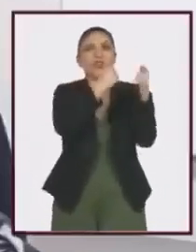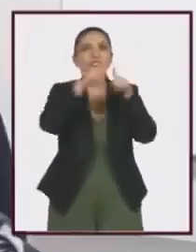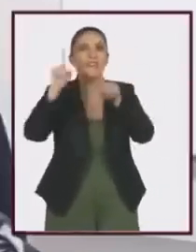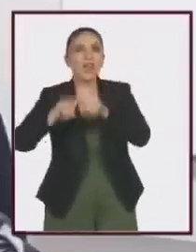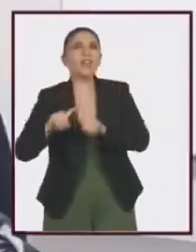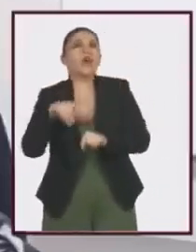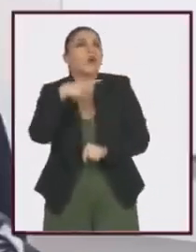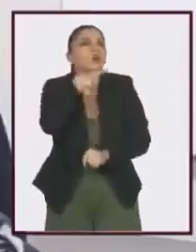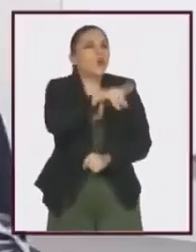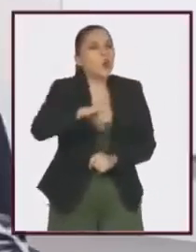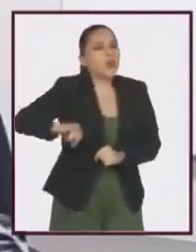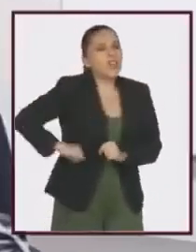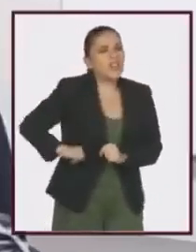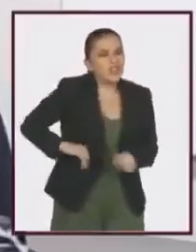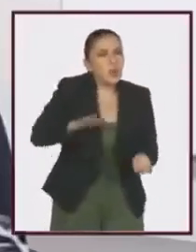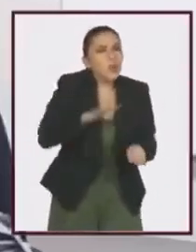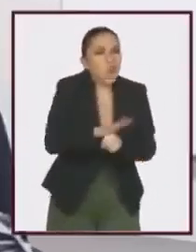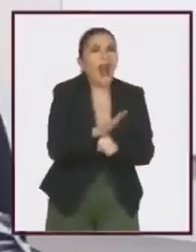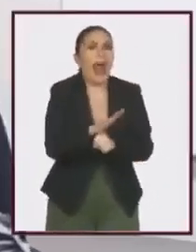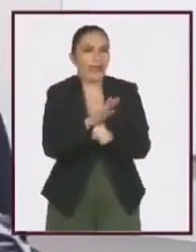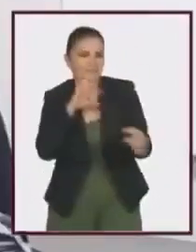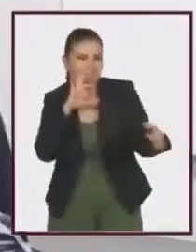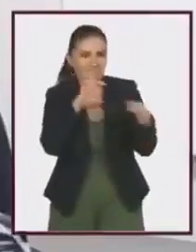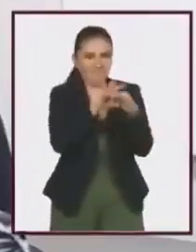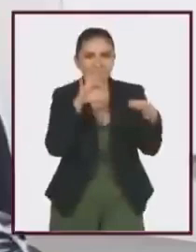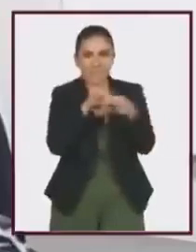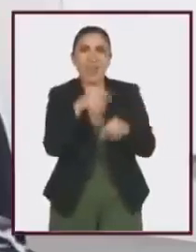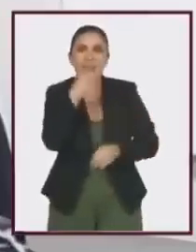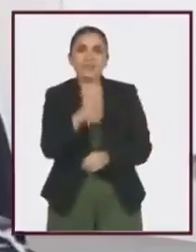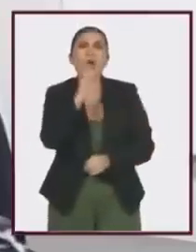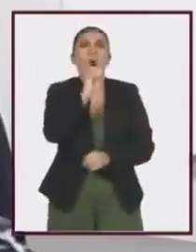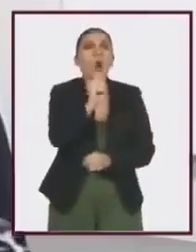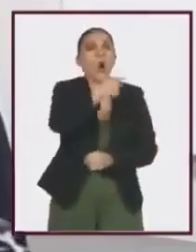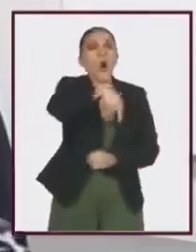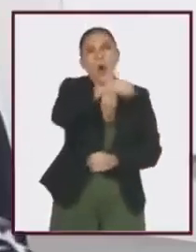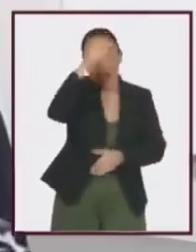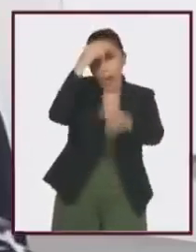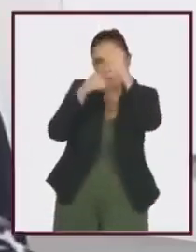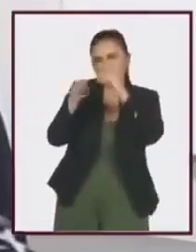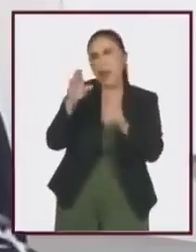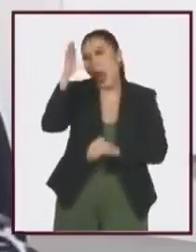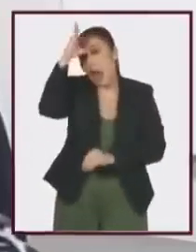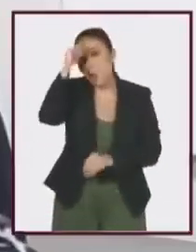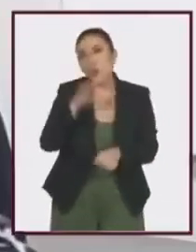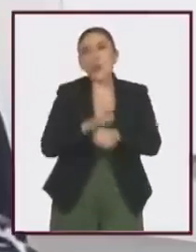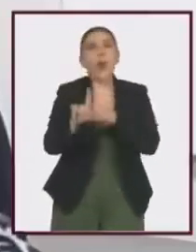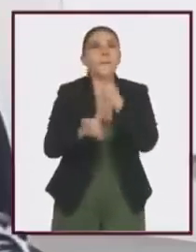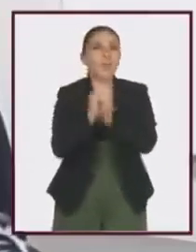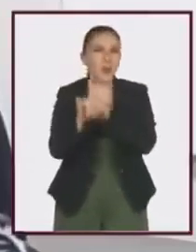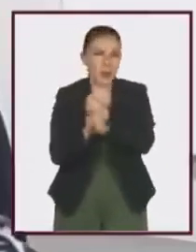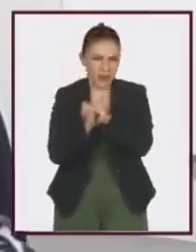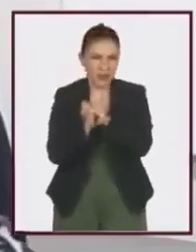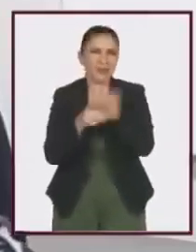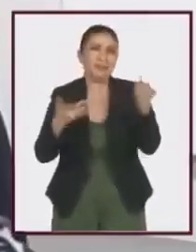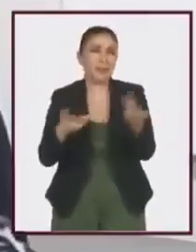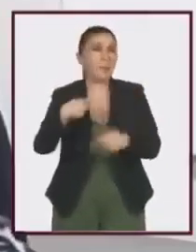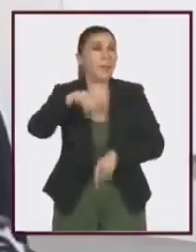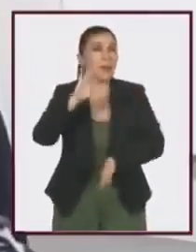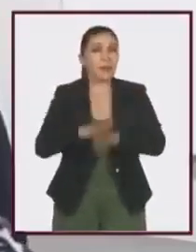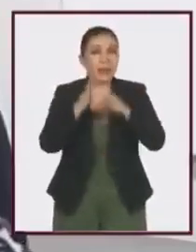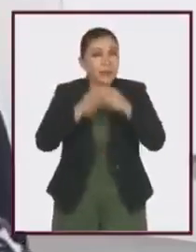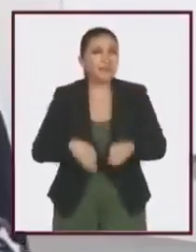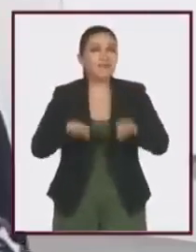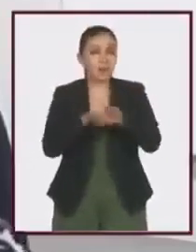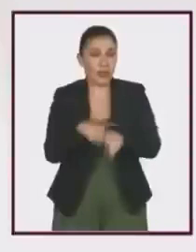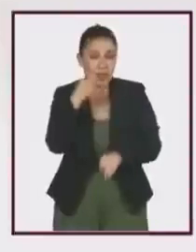de interés o a través del aprendizaje basado en problemas. Lo más importante de toda